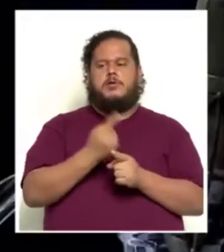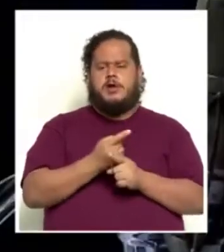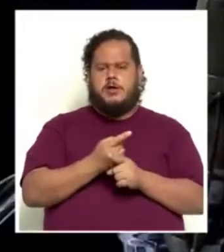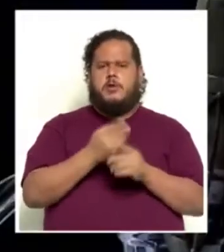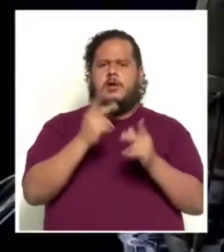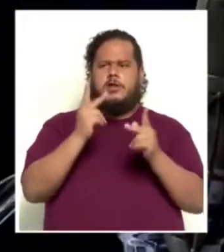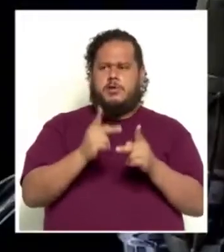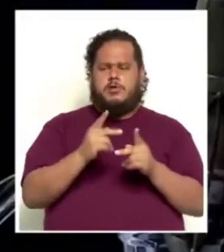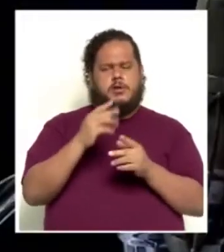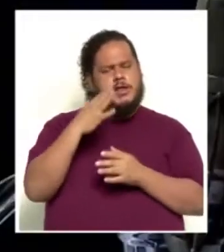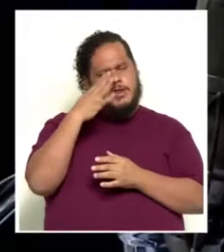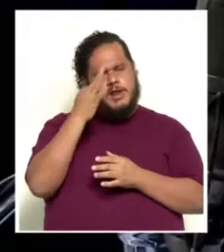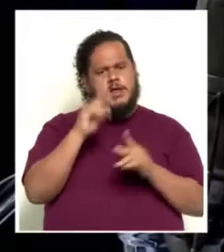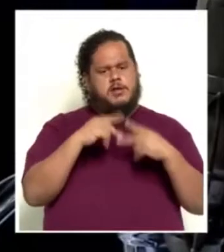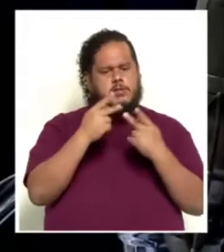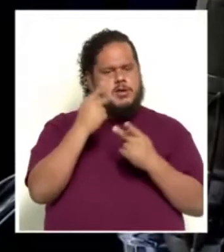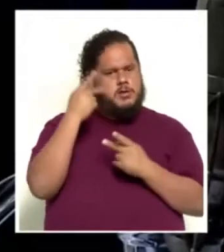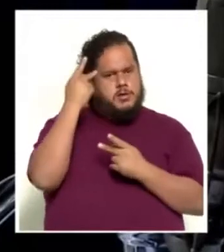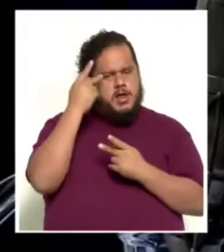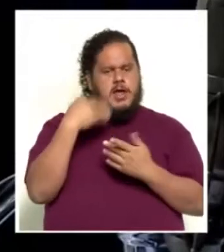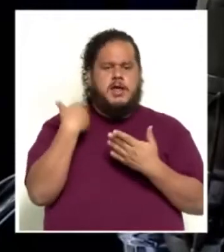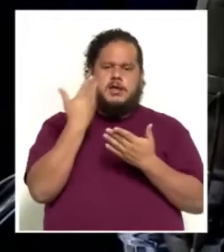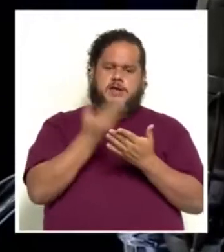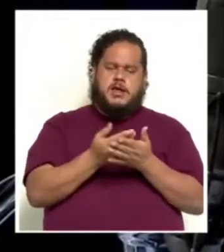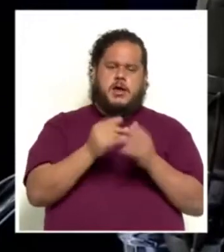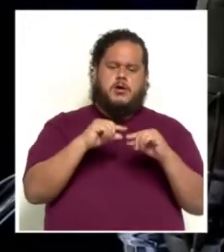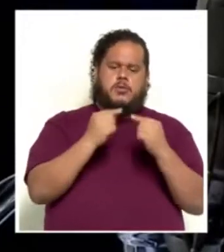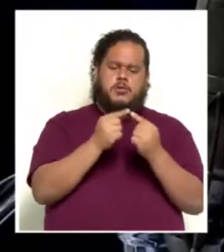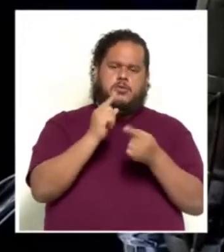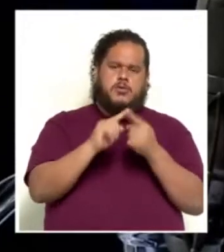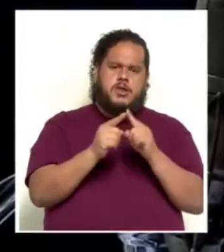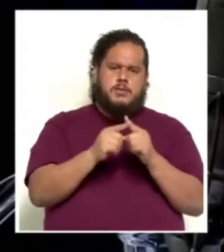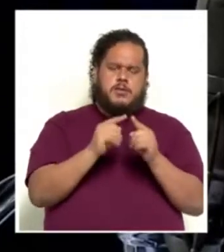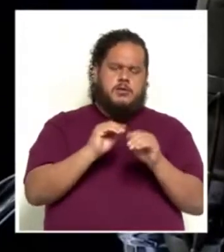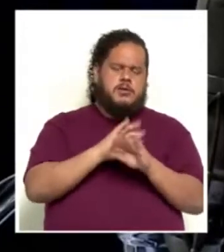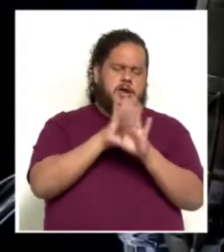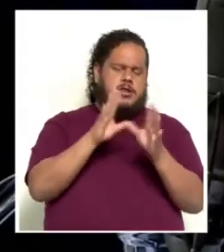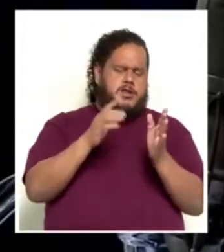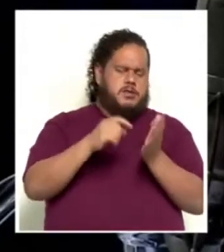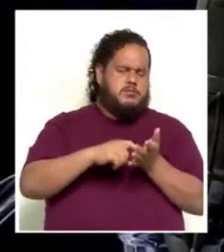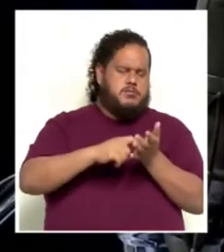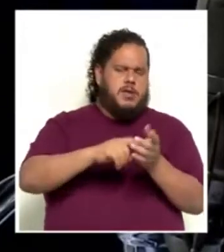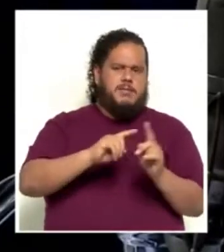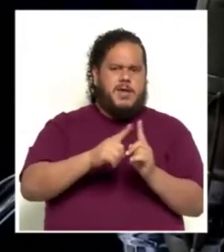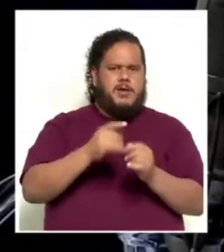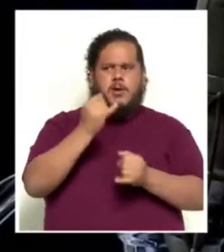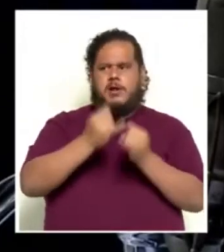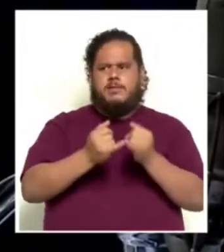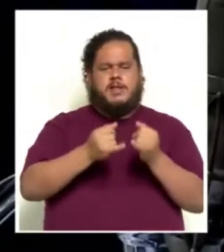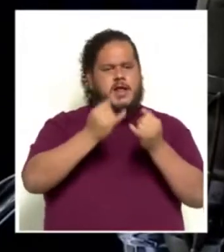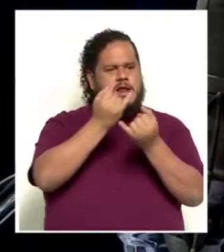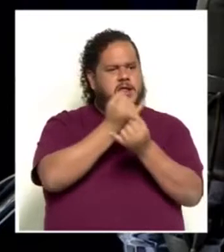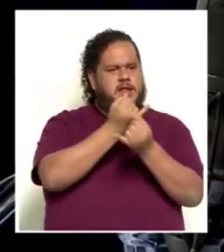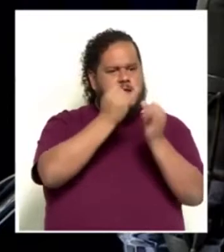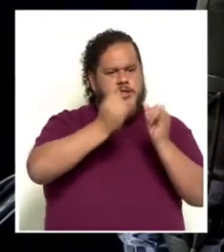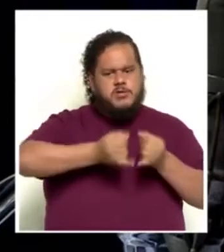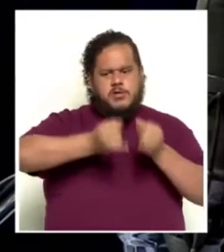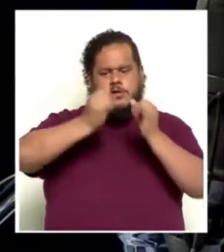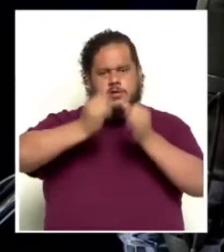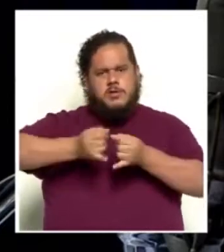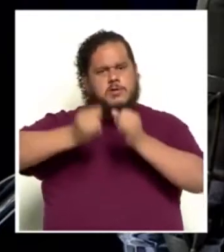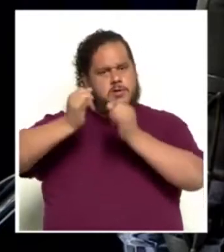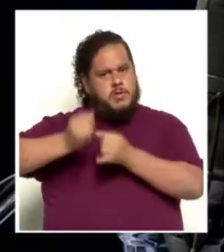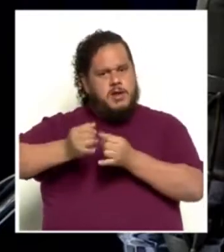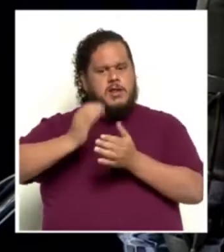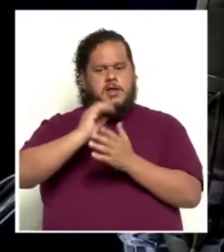las fracciones legislativas llegan como grupos de amigos clarísimos y reconocidos, pero al final en sus individualidades, cada uno y cada una de ellas